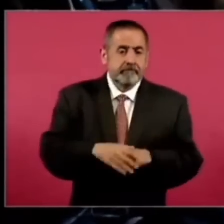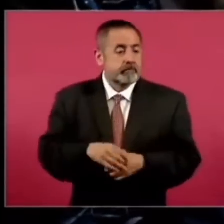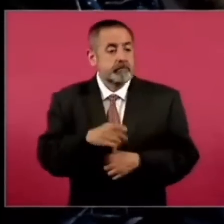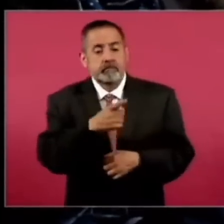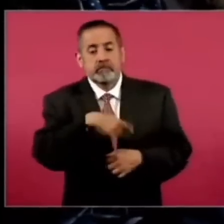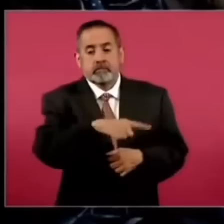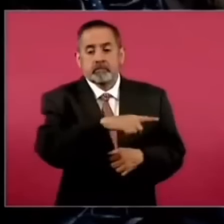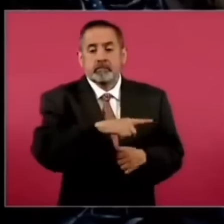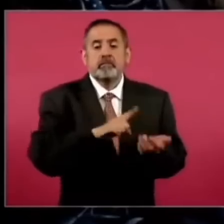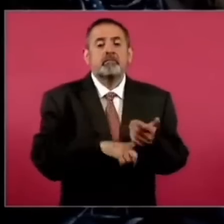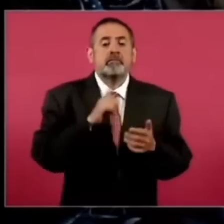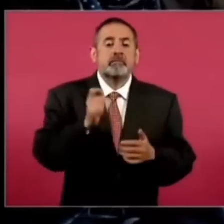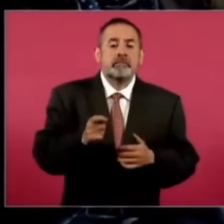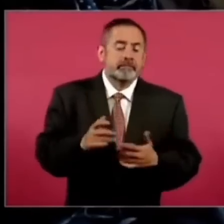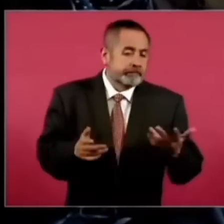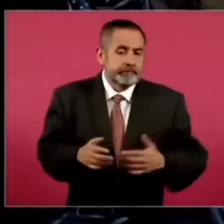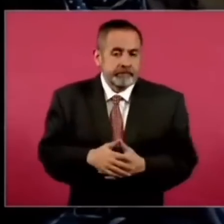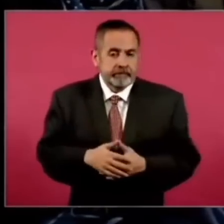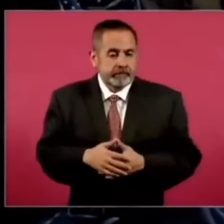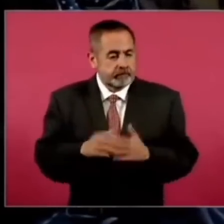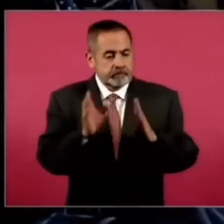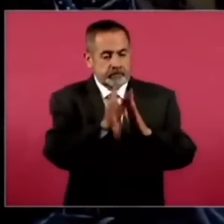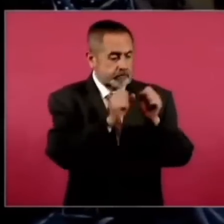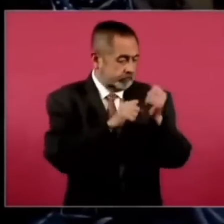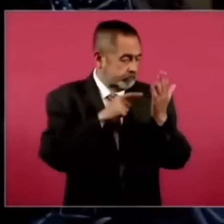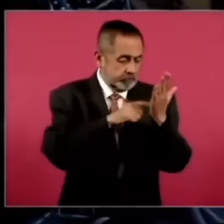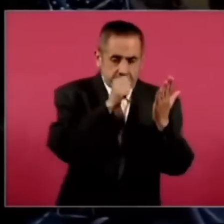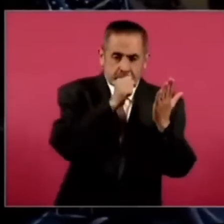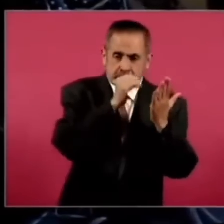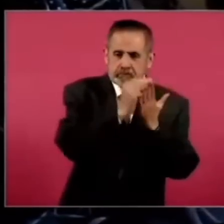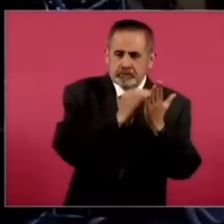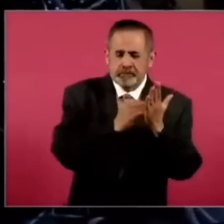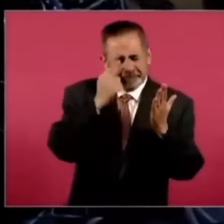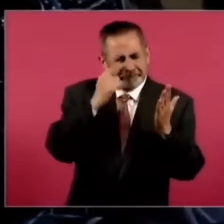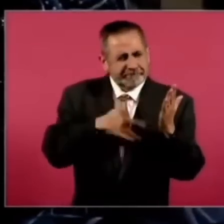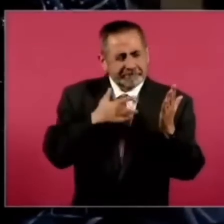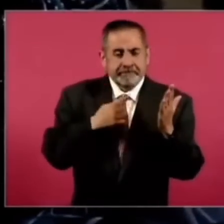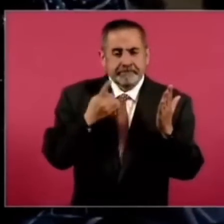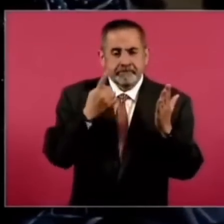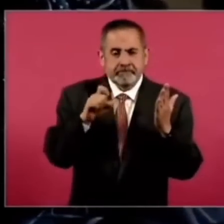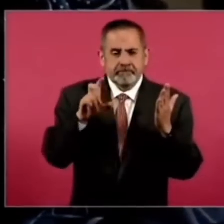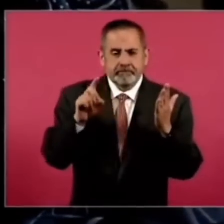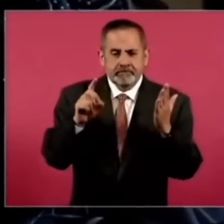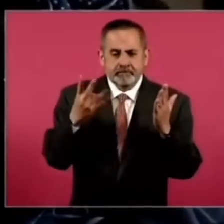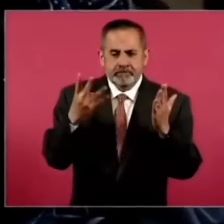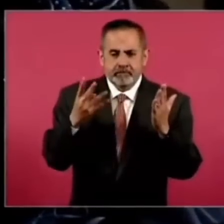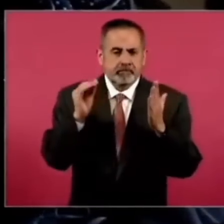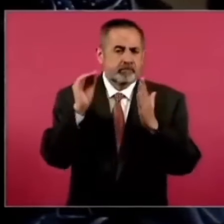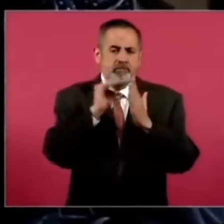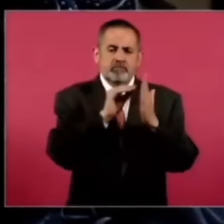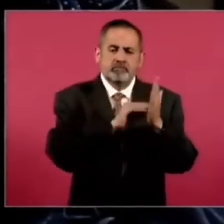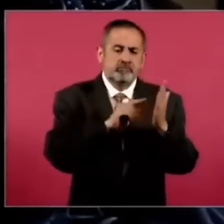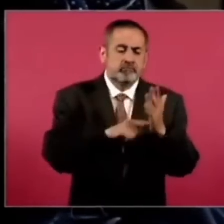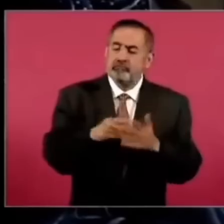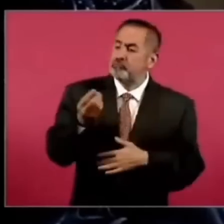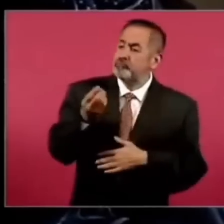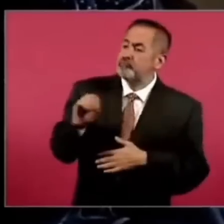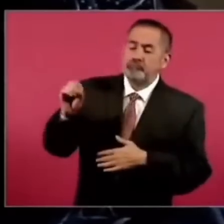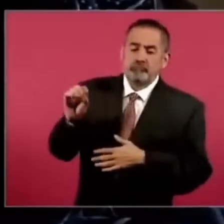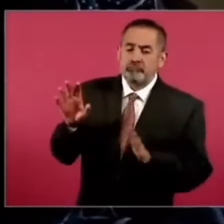van a hacer uso, obviamente, de lo que está en la Constitución, si no me recuerdo, el artículo 134, que obliga a que el